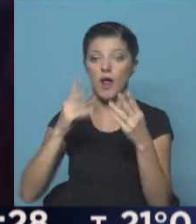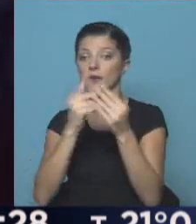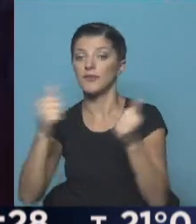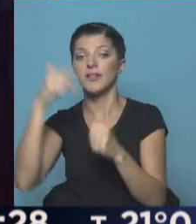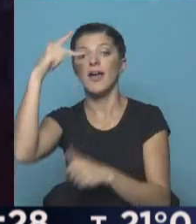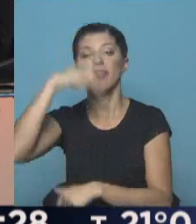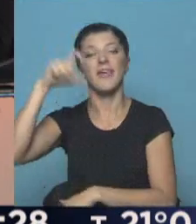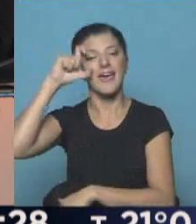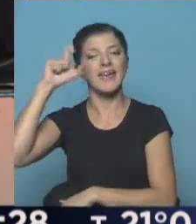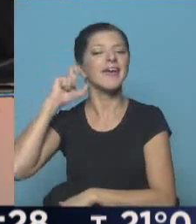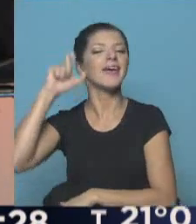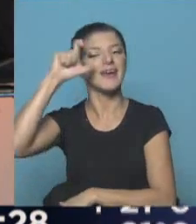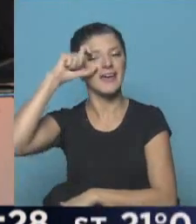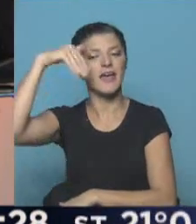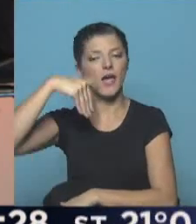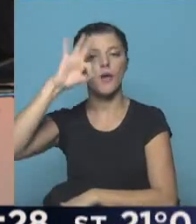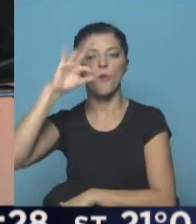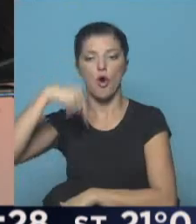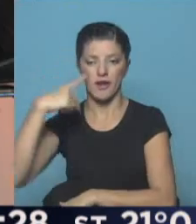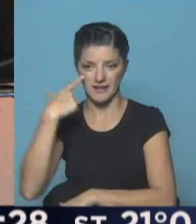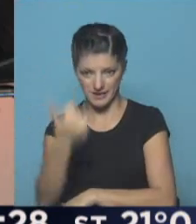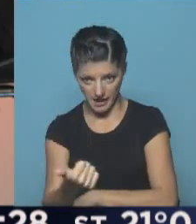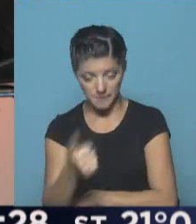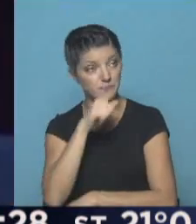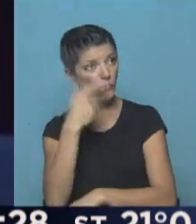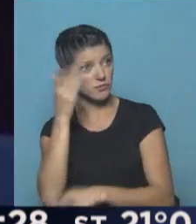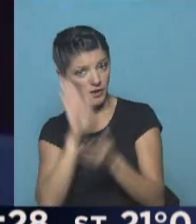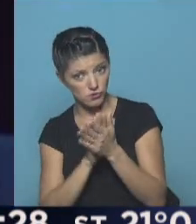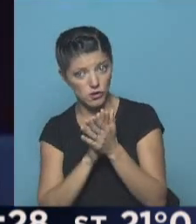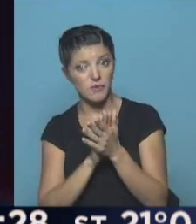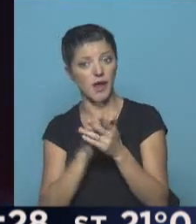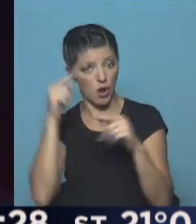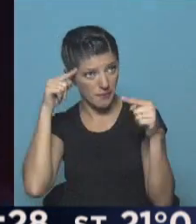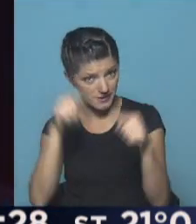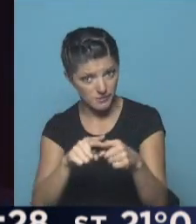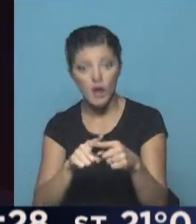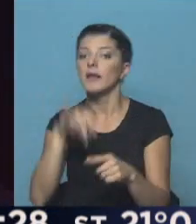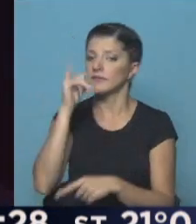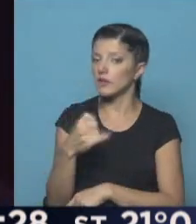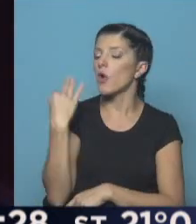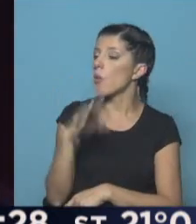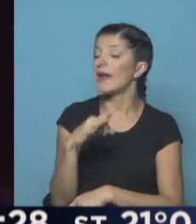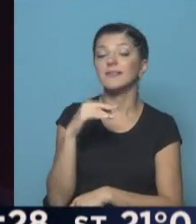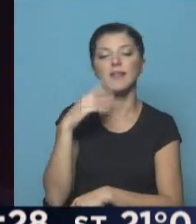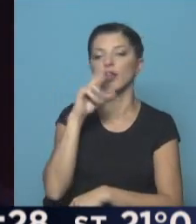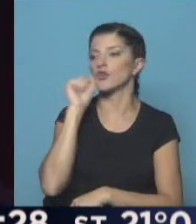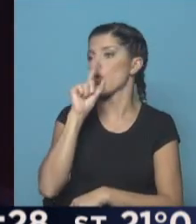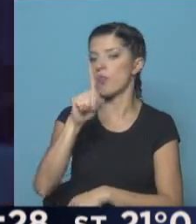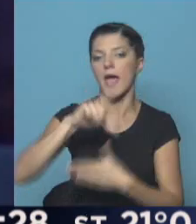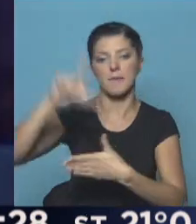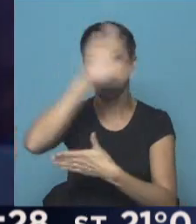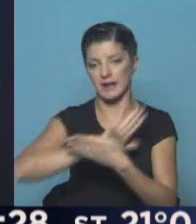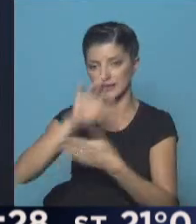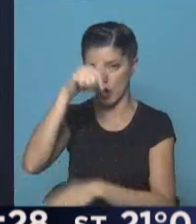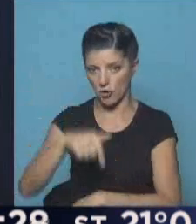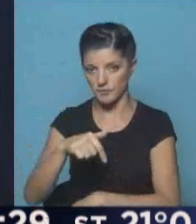hegemonía. Y hablas del desafío de América Latina claro, a esa hegemonía. El rol que debe asumir América Latina en el mundo actual. ¿Y